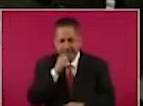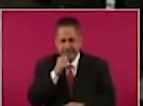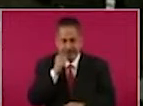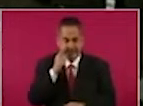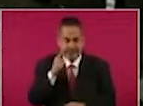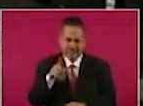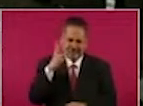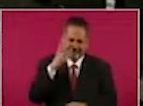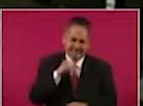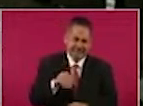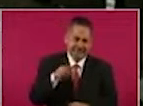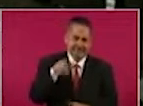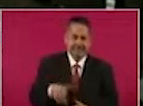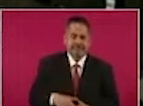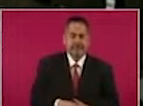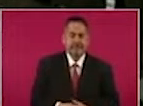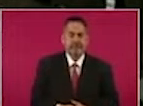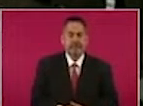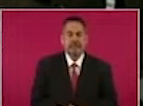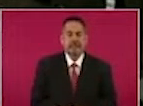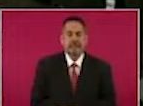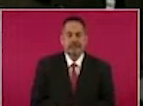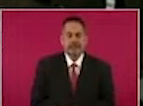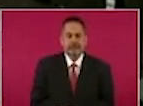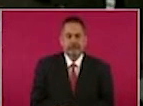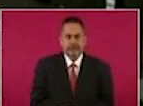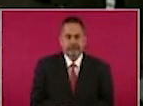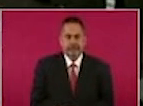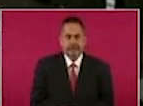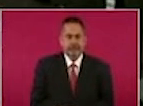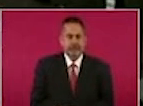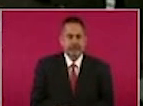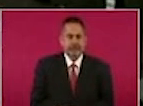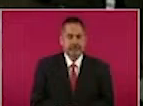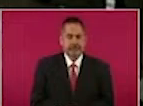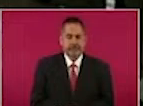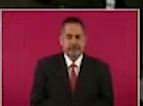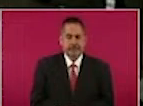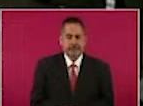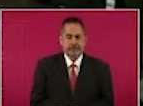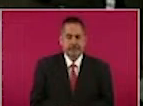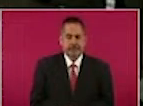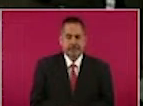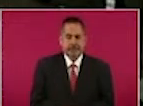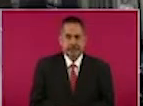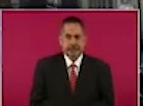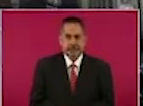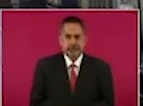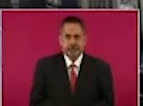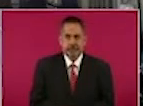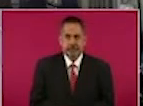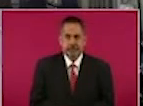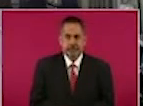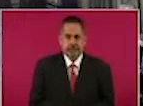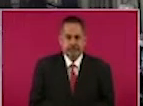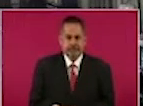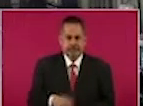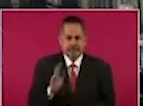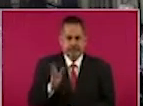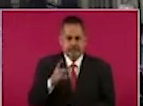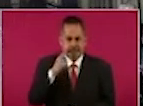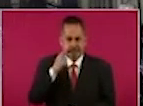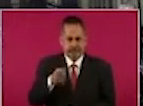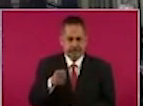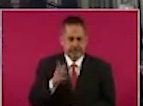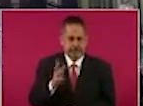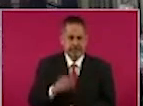son artesanales, hechos por la misma gente de los pueblos. De esos mil millones de pesos que